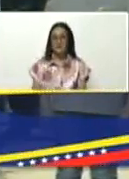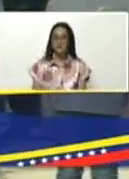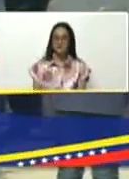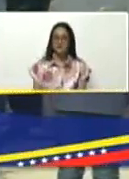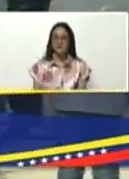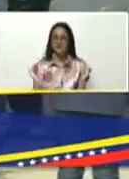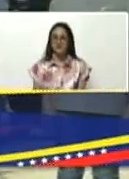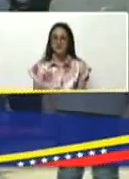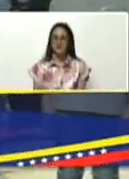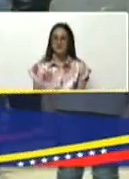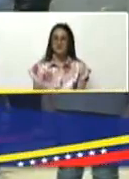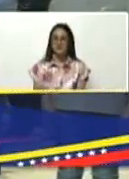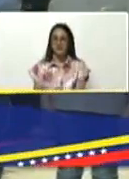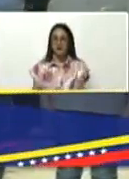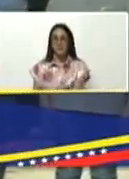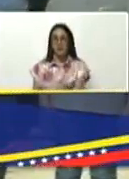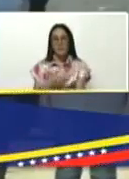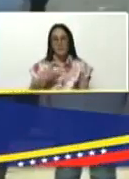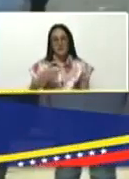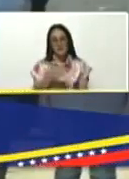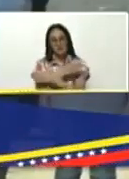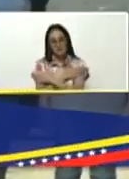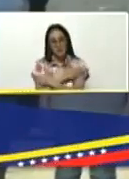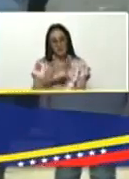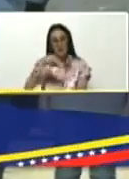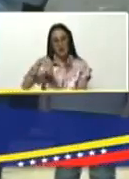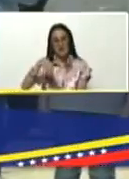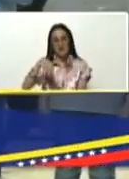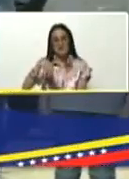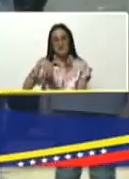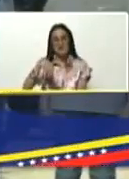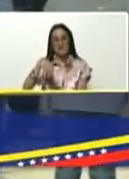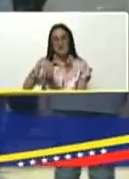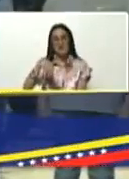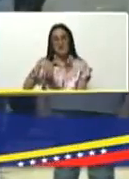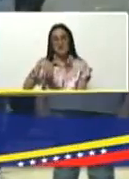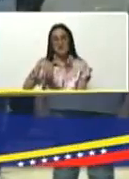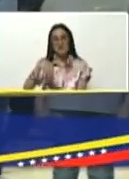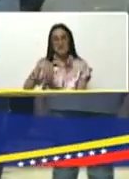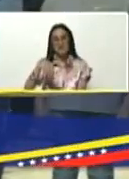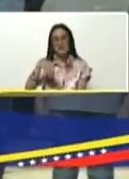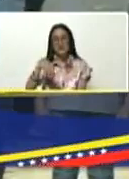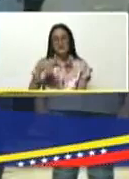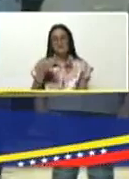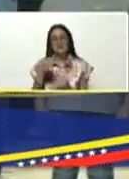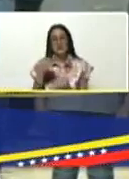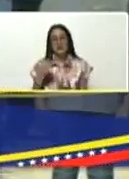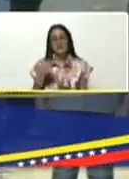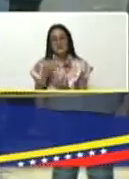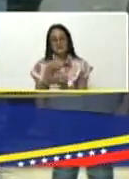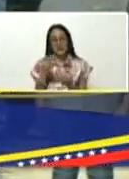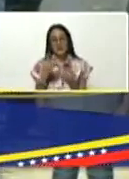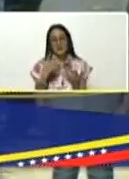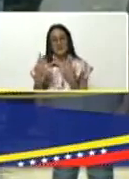Bueno, hermano presidente, un gran abrazo desde acá, desde San Carlos, esta extraordinaria